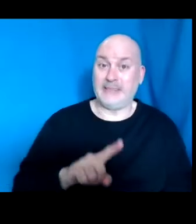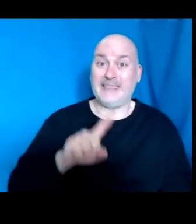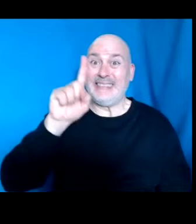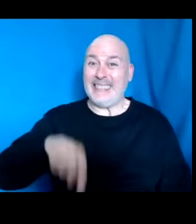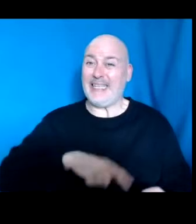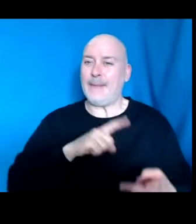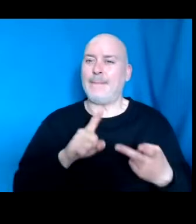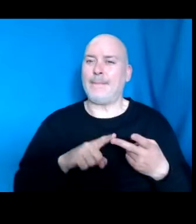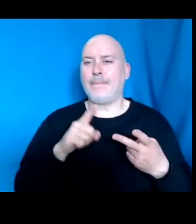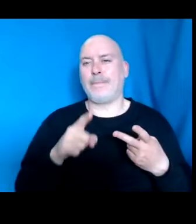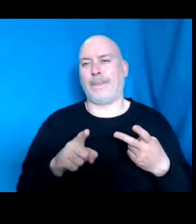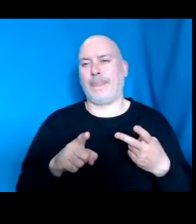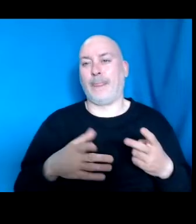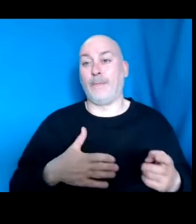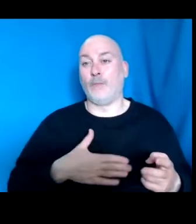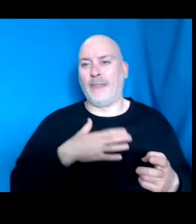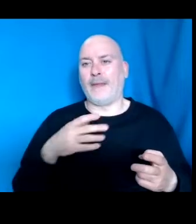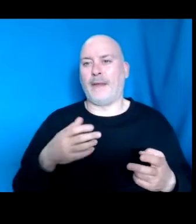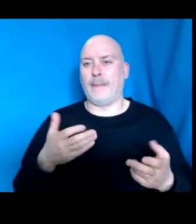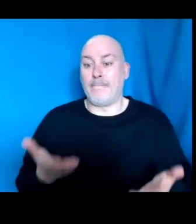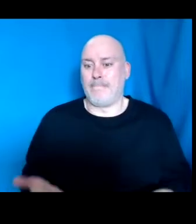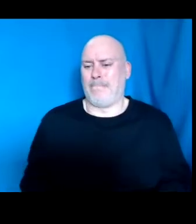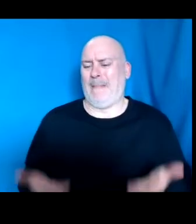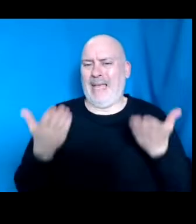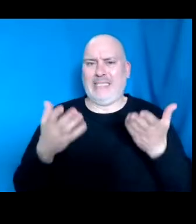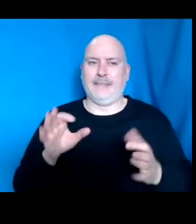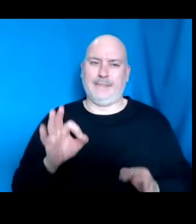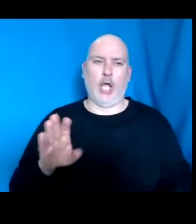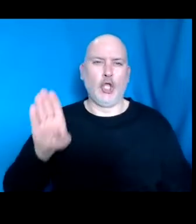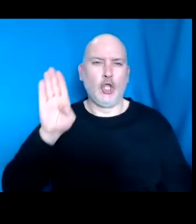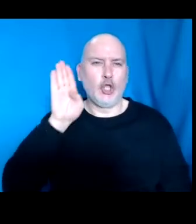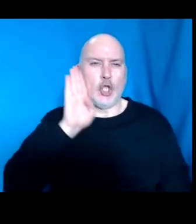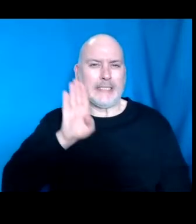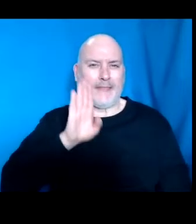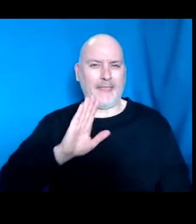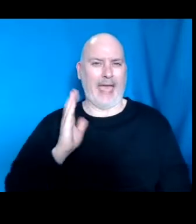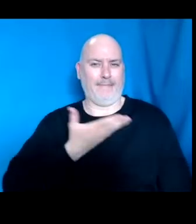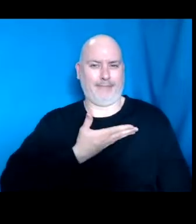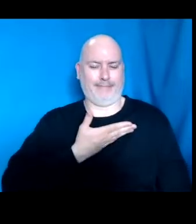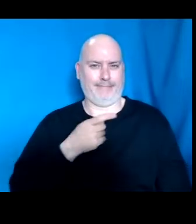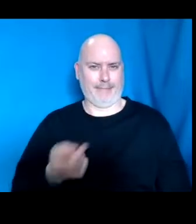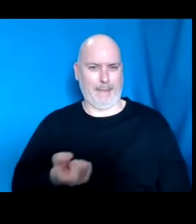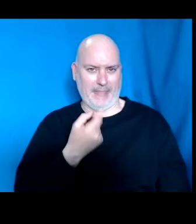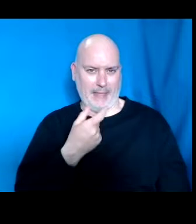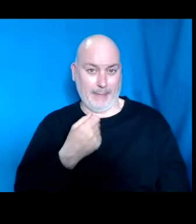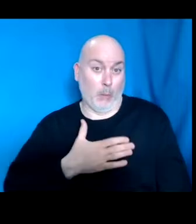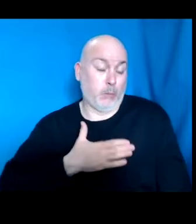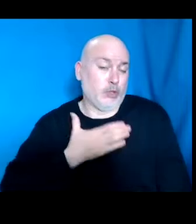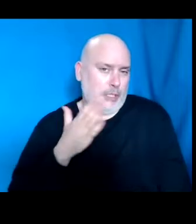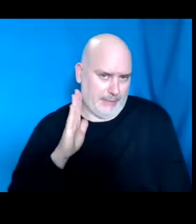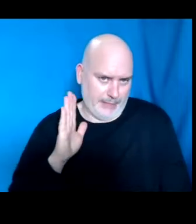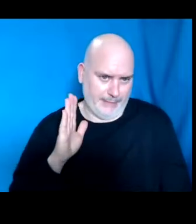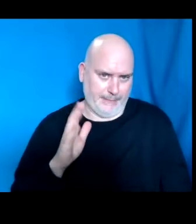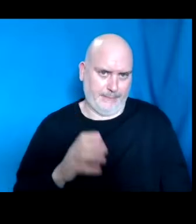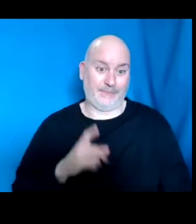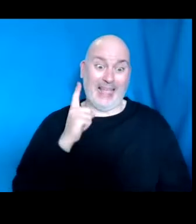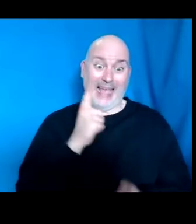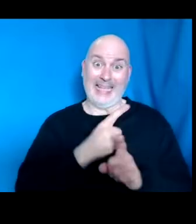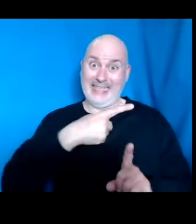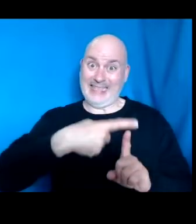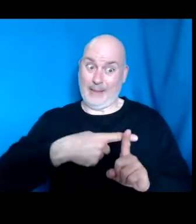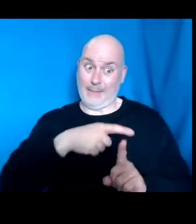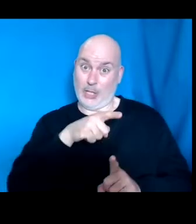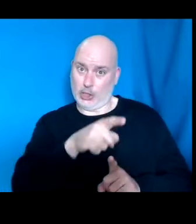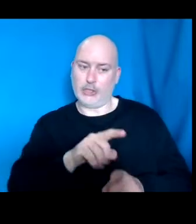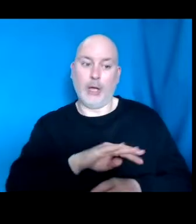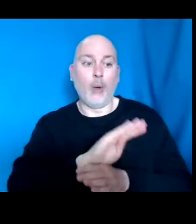hacer un posible aumento de toxicidad de estos medicamentos. Y a tener en cuenta que los antitérmicos de por sí no van a